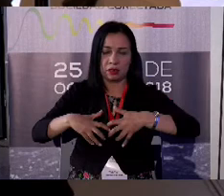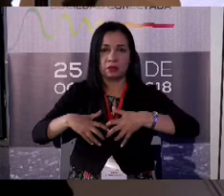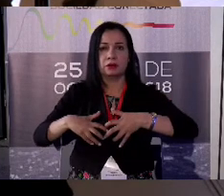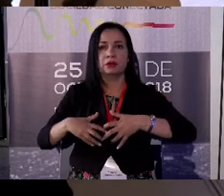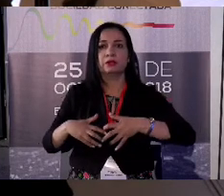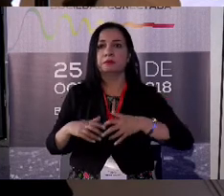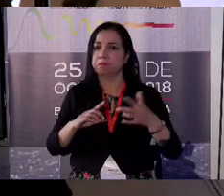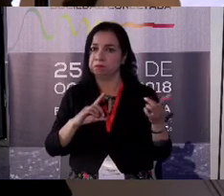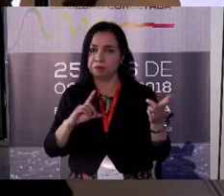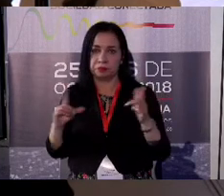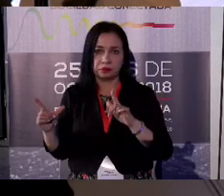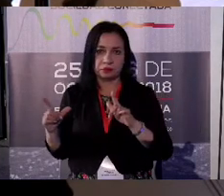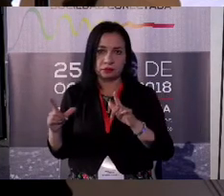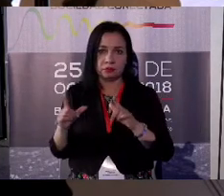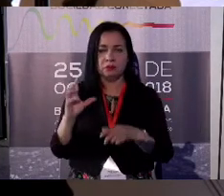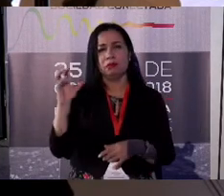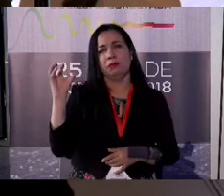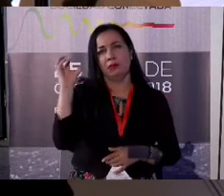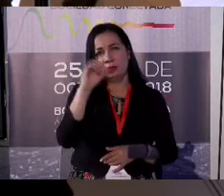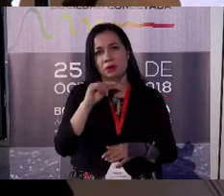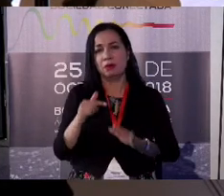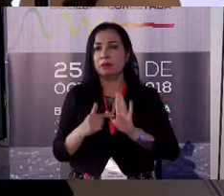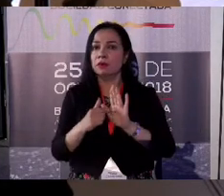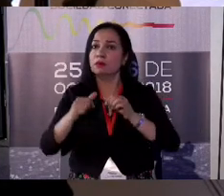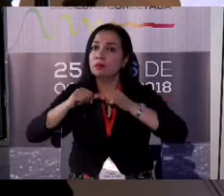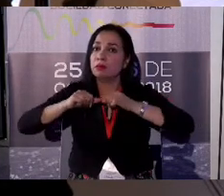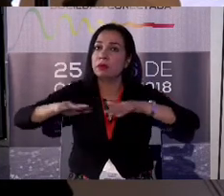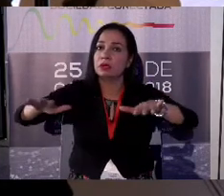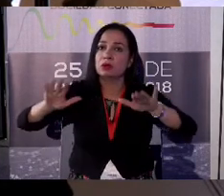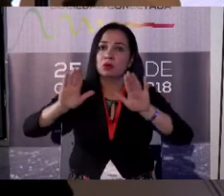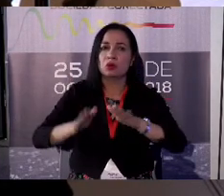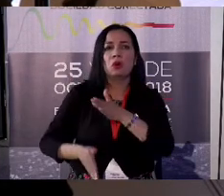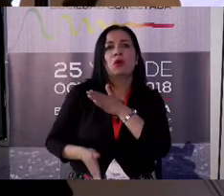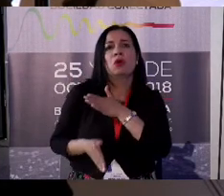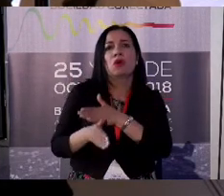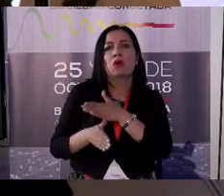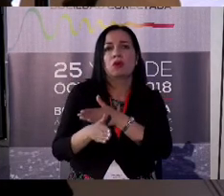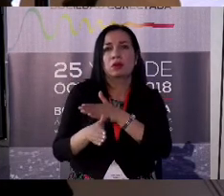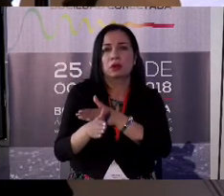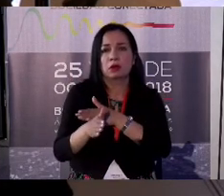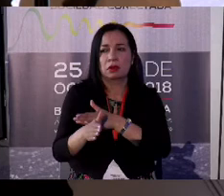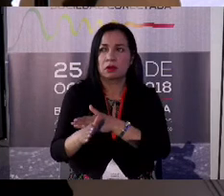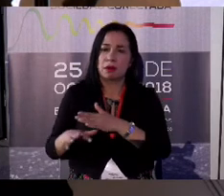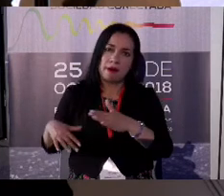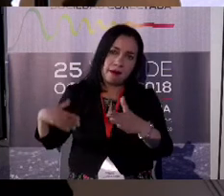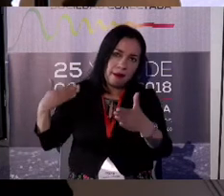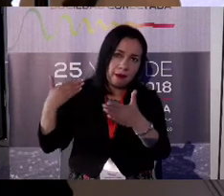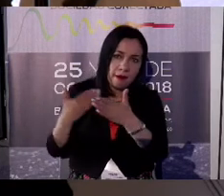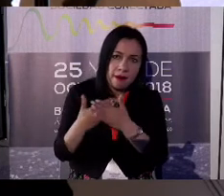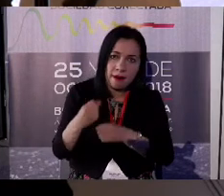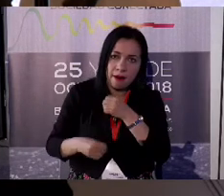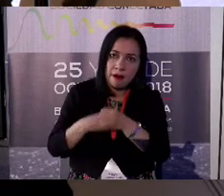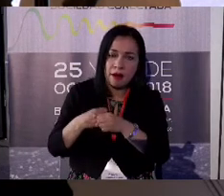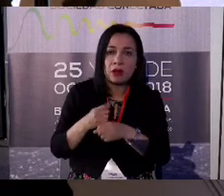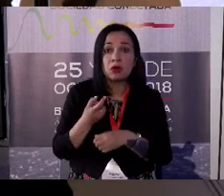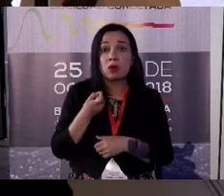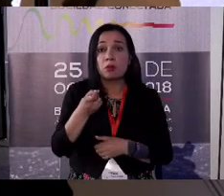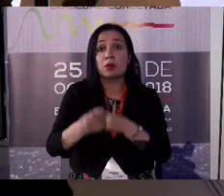Y vemos que este tipo de lanzamientos va a continuar a lo largo del presente año y el próximo.